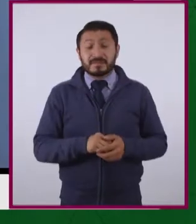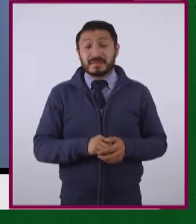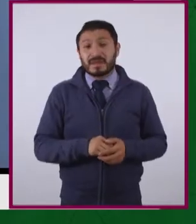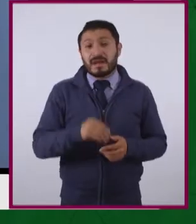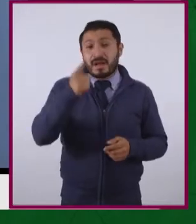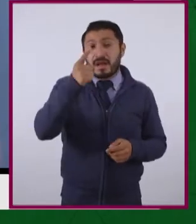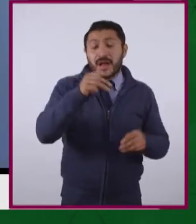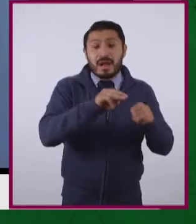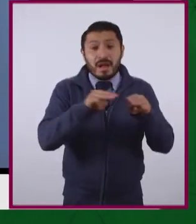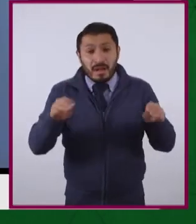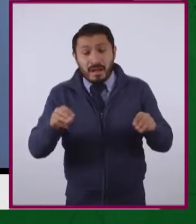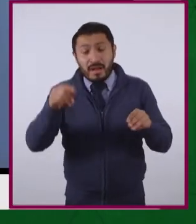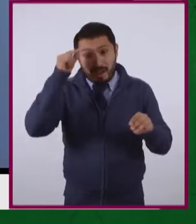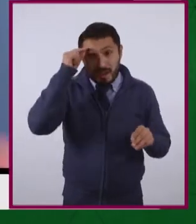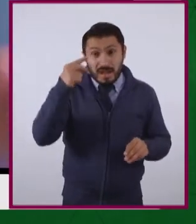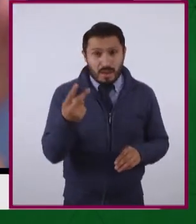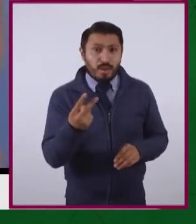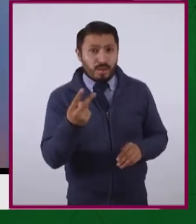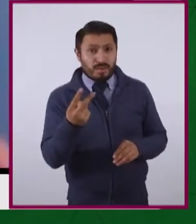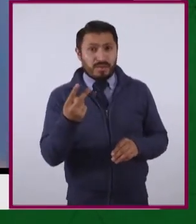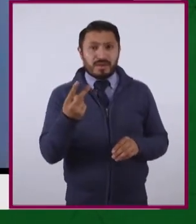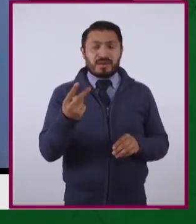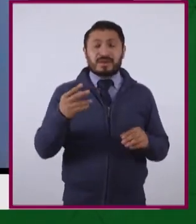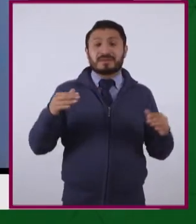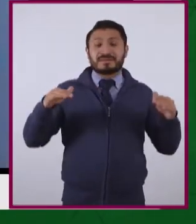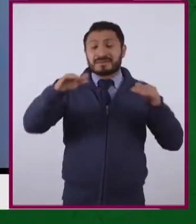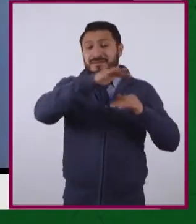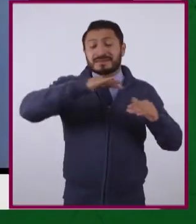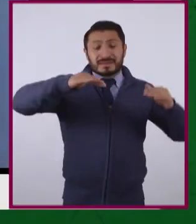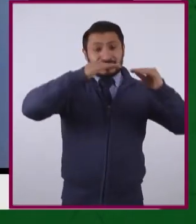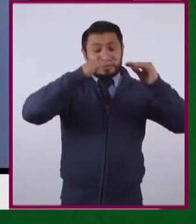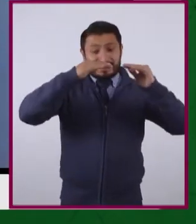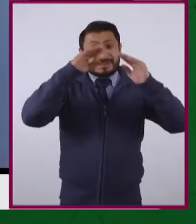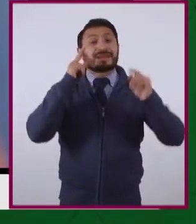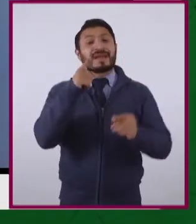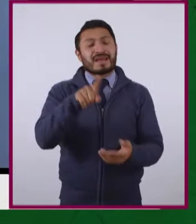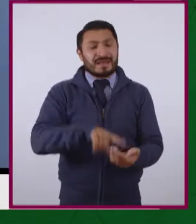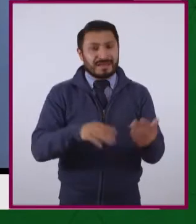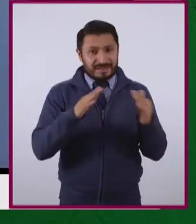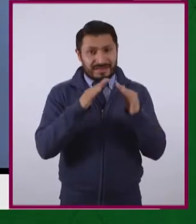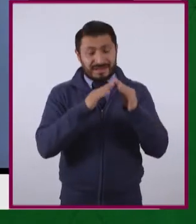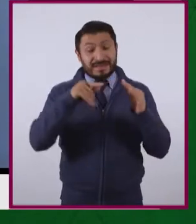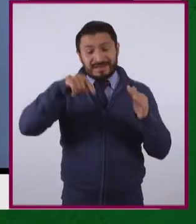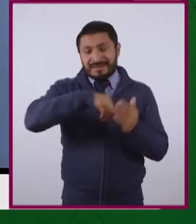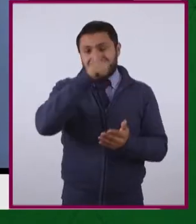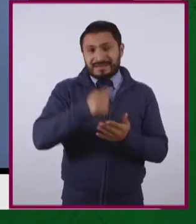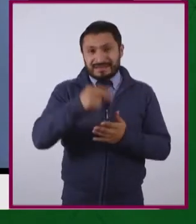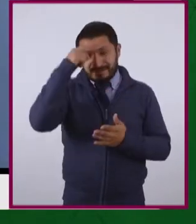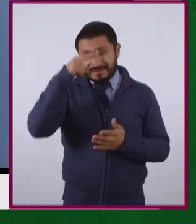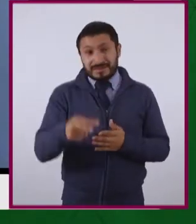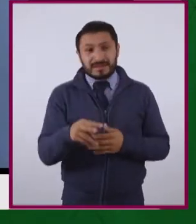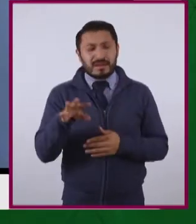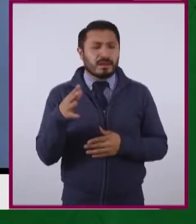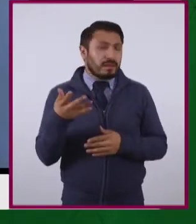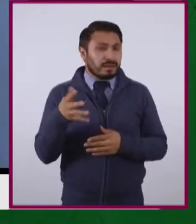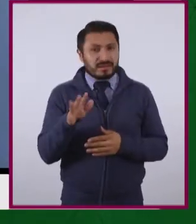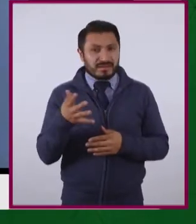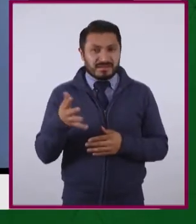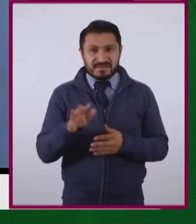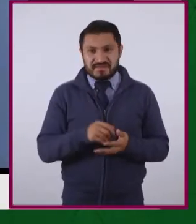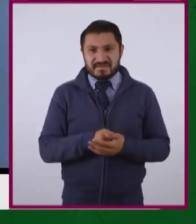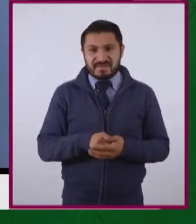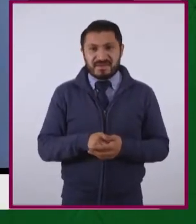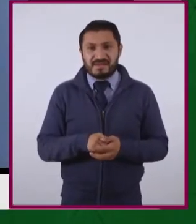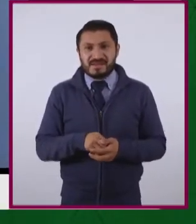cada metro cuadrado de techo que tú tienes en tu casa en la Ciudad de México,